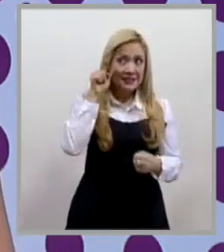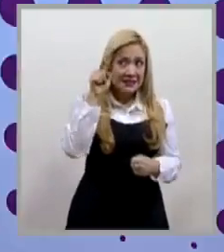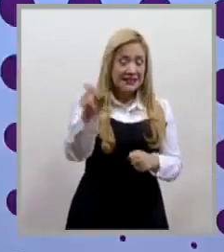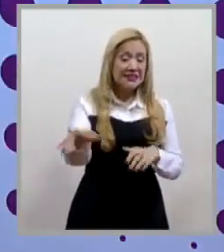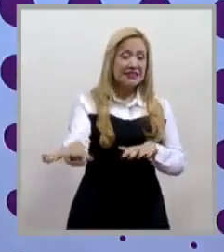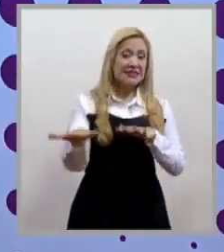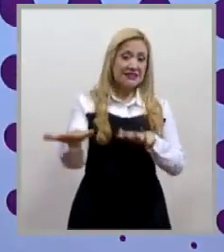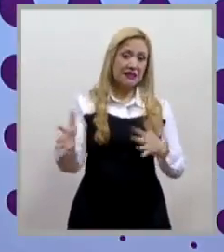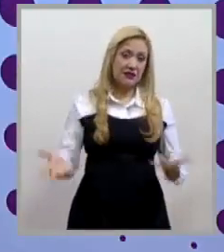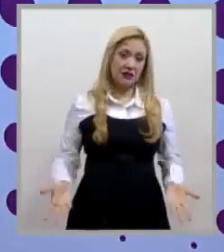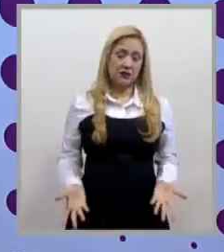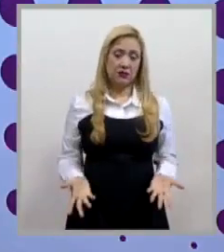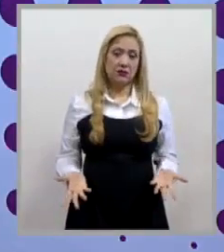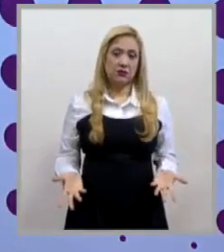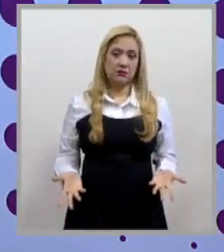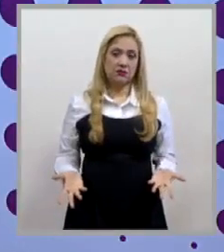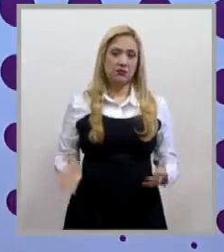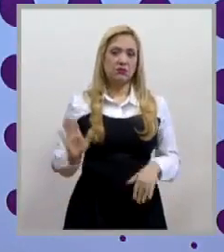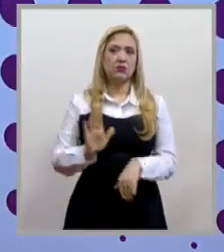lo que decía Julia